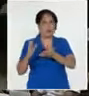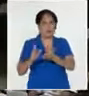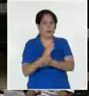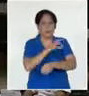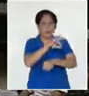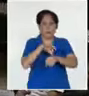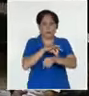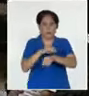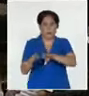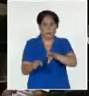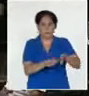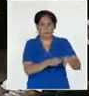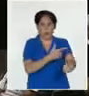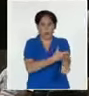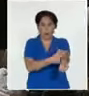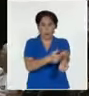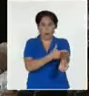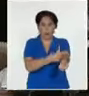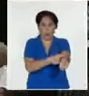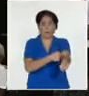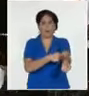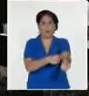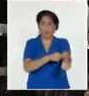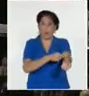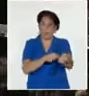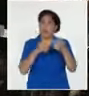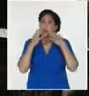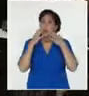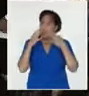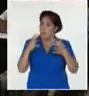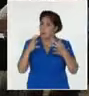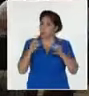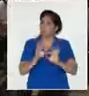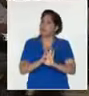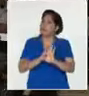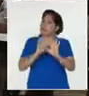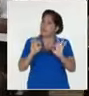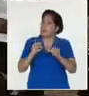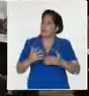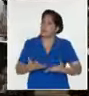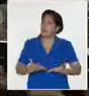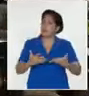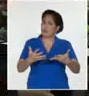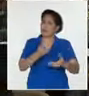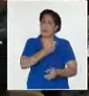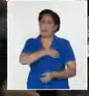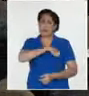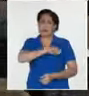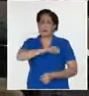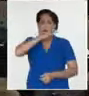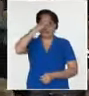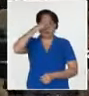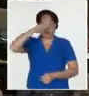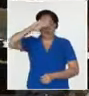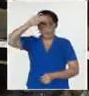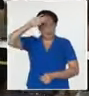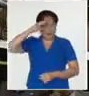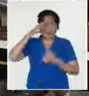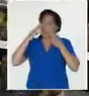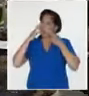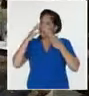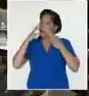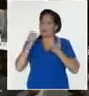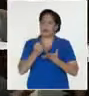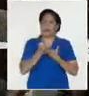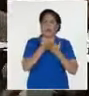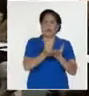el programa de donaciones de sangre, que representa un acto de especial altruismo del pueblo y un relevante aporte al